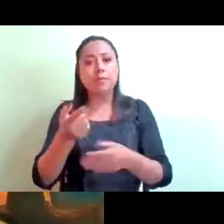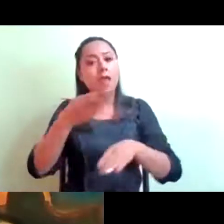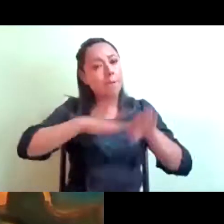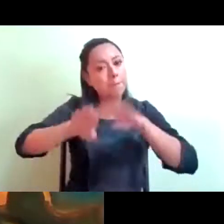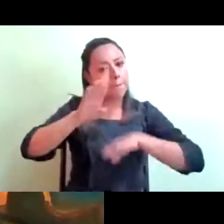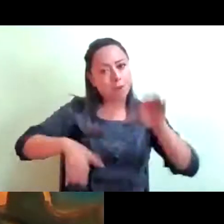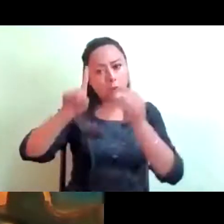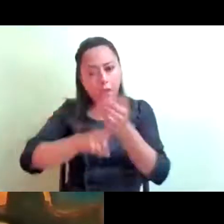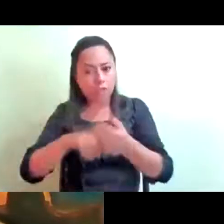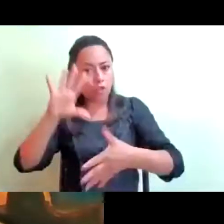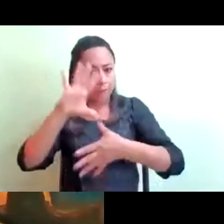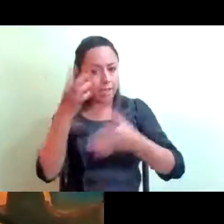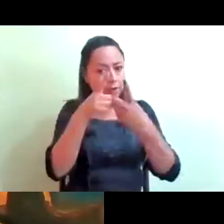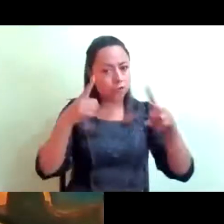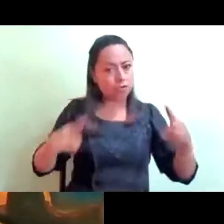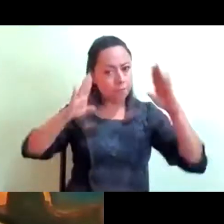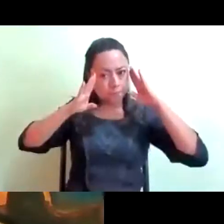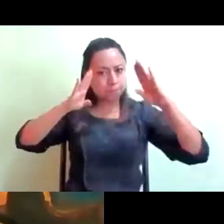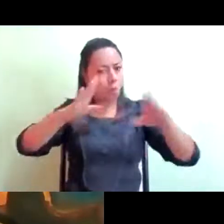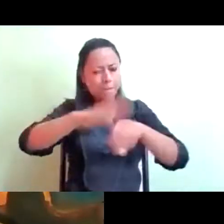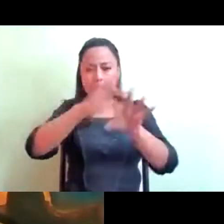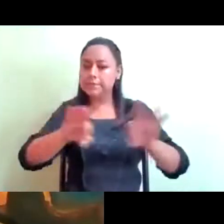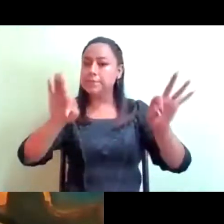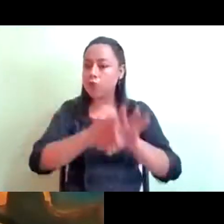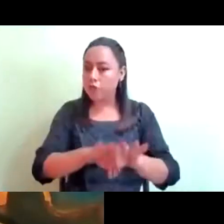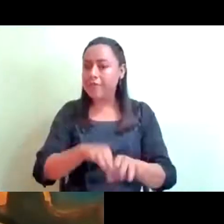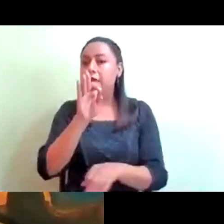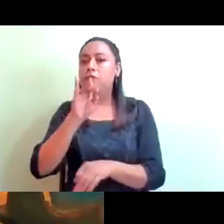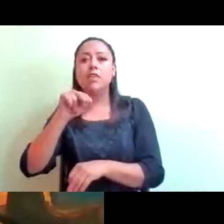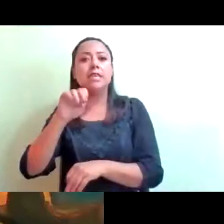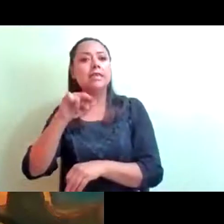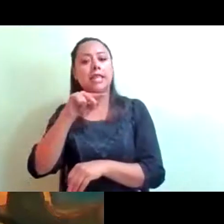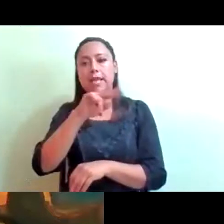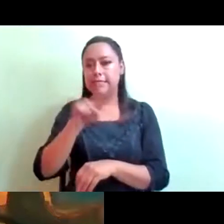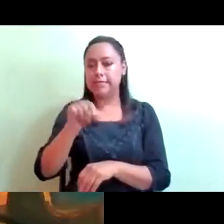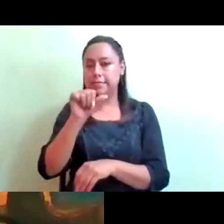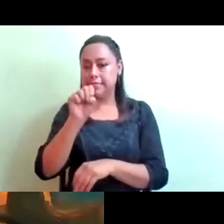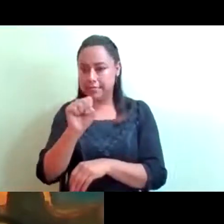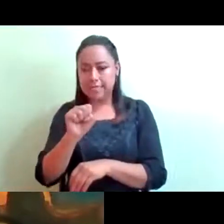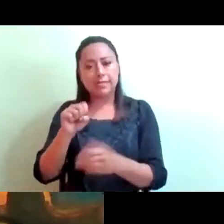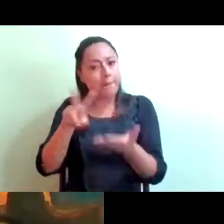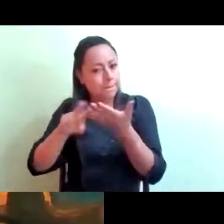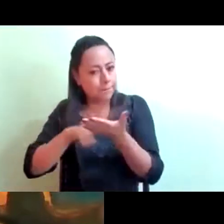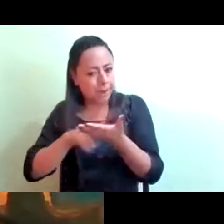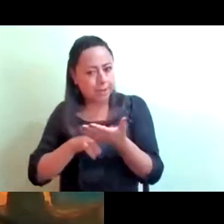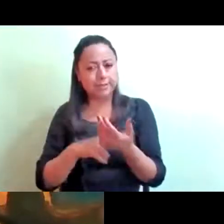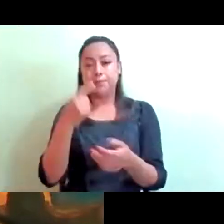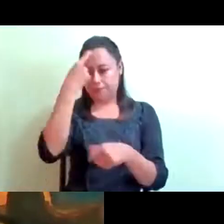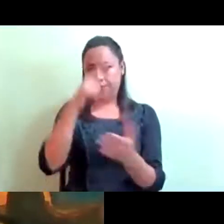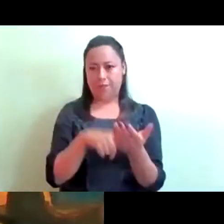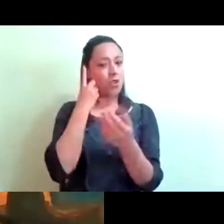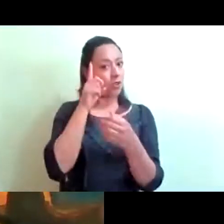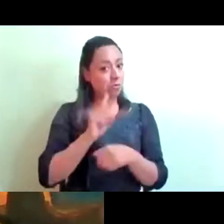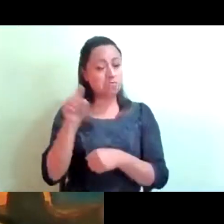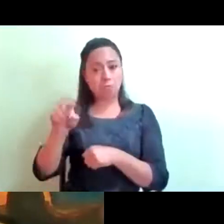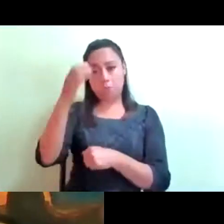Desarrollo, con un enfoque muy particular en finanzas verdes. Me parece, diputada, también que importante el conocimiento que pueda traer a la mesa, considerando